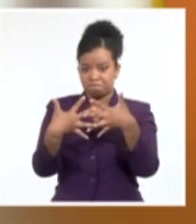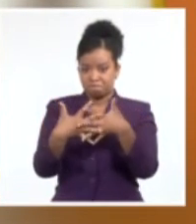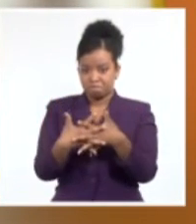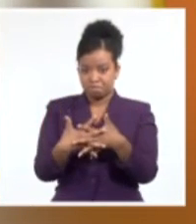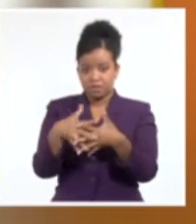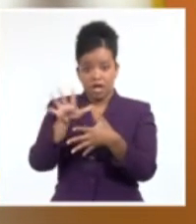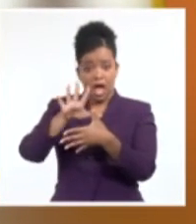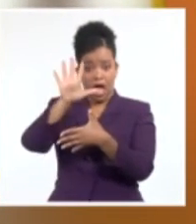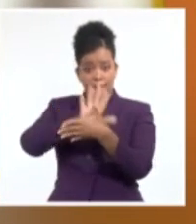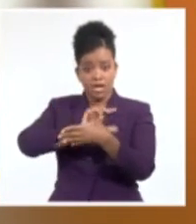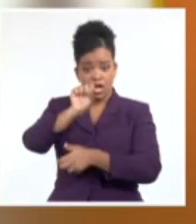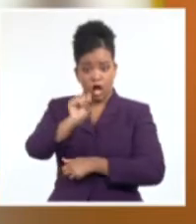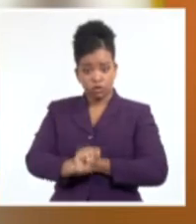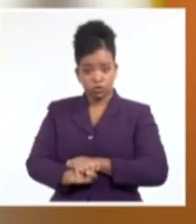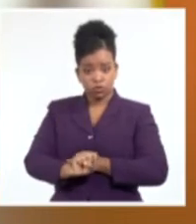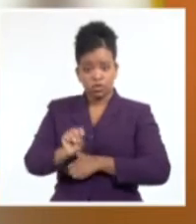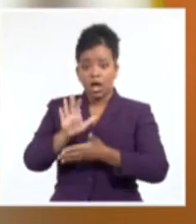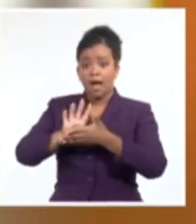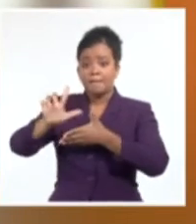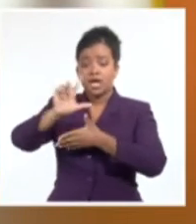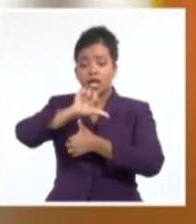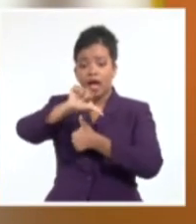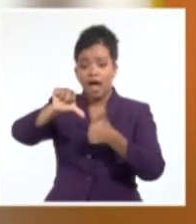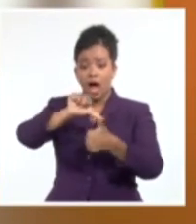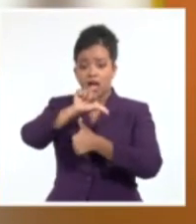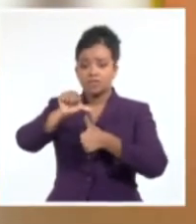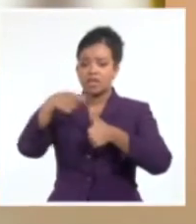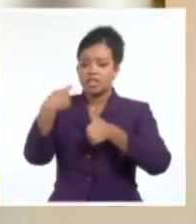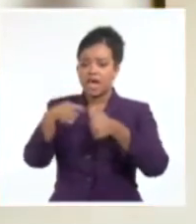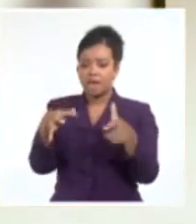del Sur, como América Latina y del Caribe a la